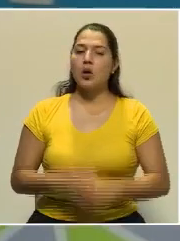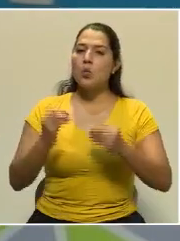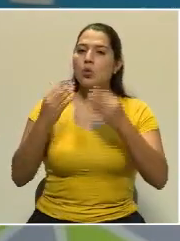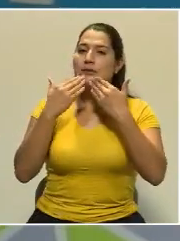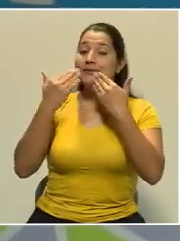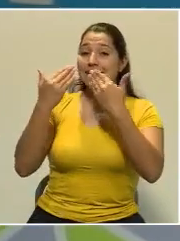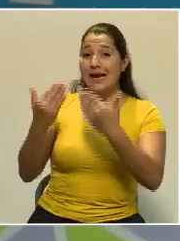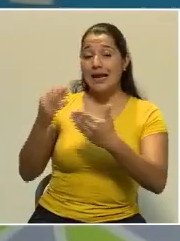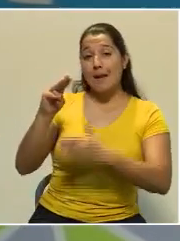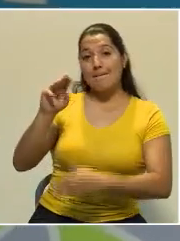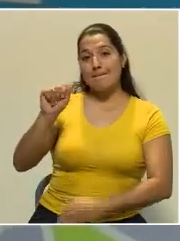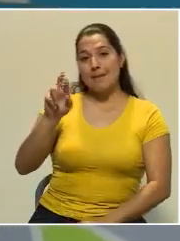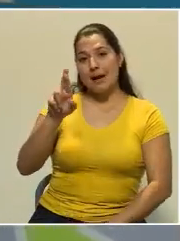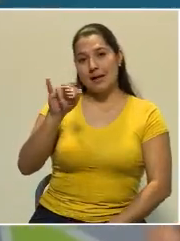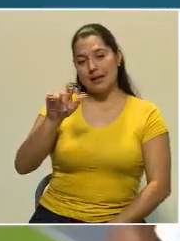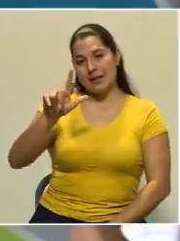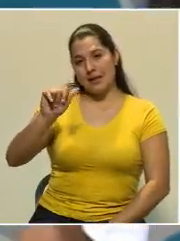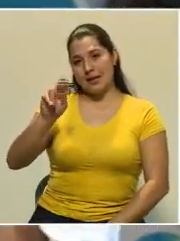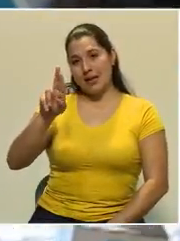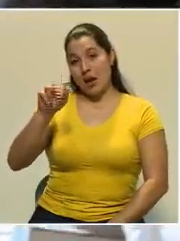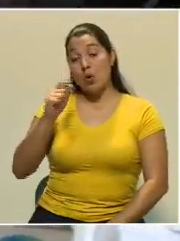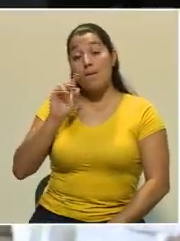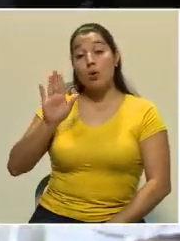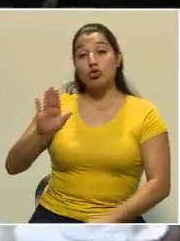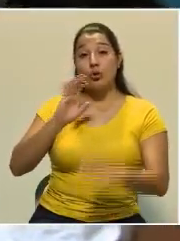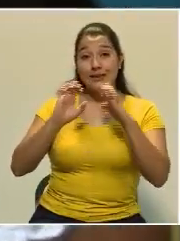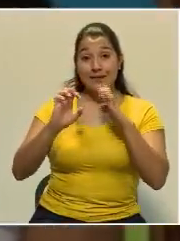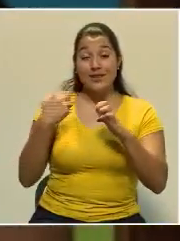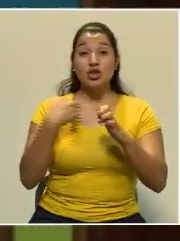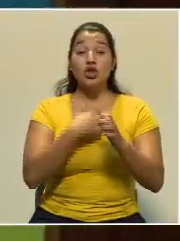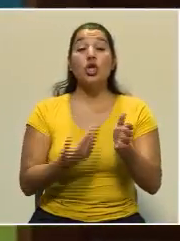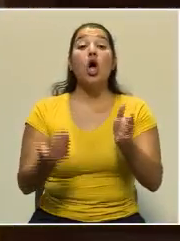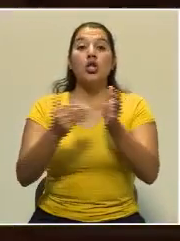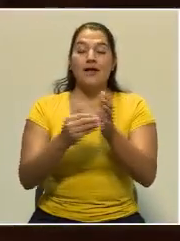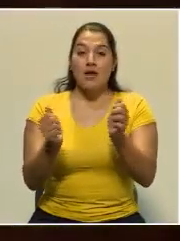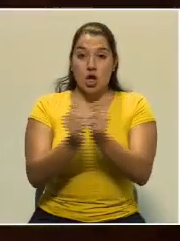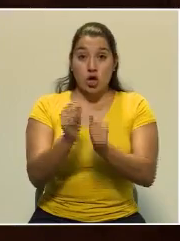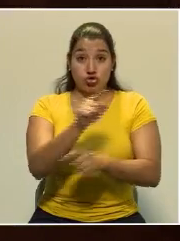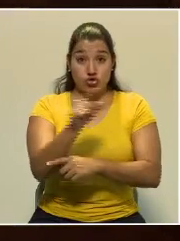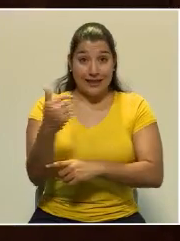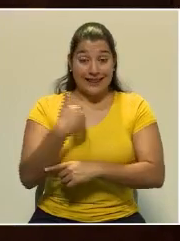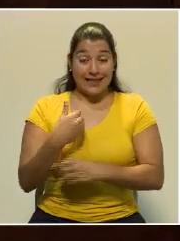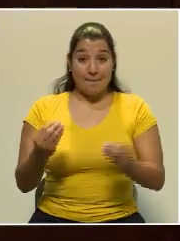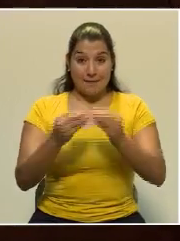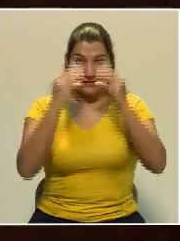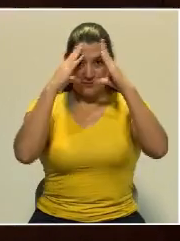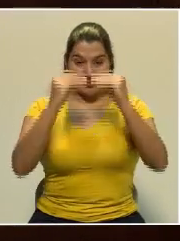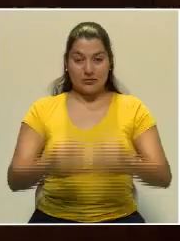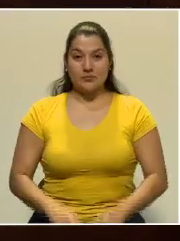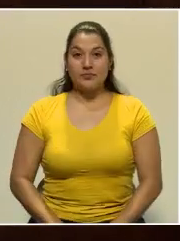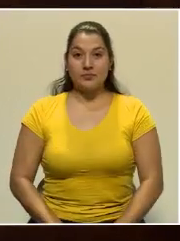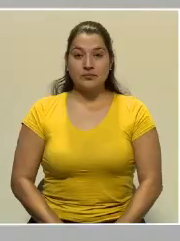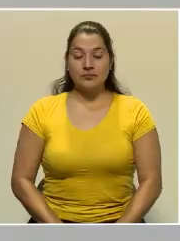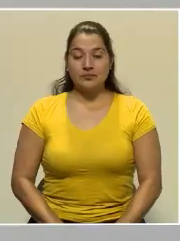Muchísimas gracias a Marilaura por esta entrevista. Volvemos con ustedes al set donde tienen más información.